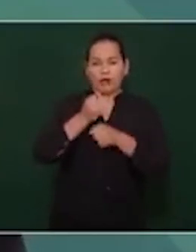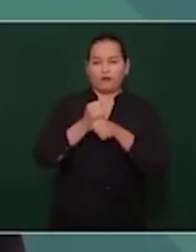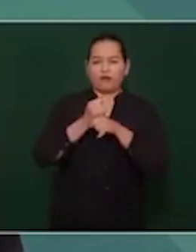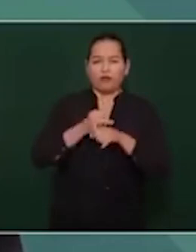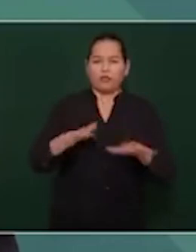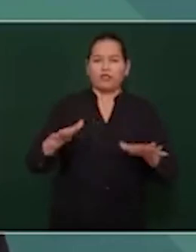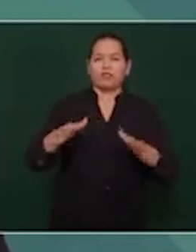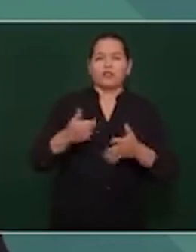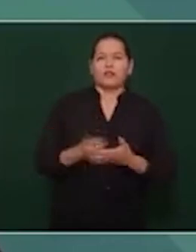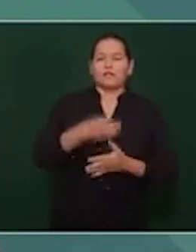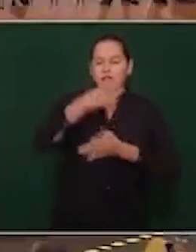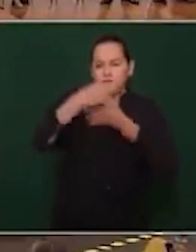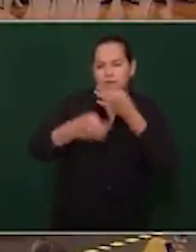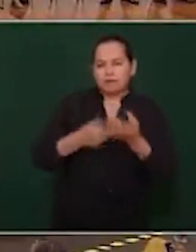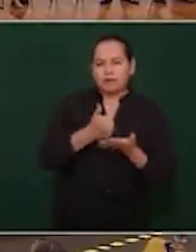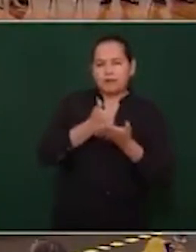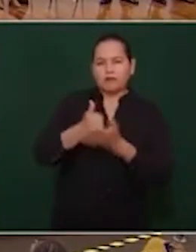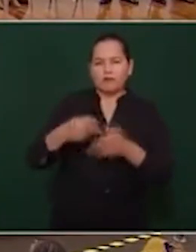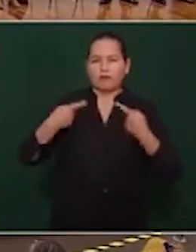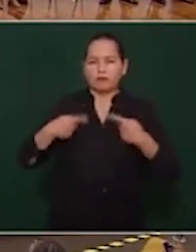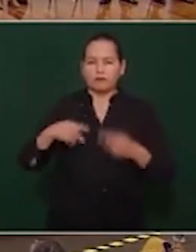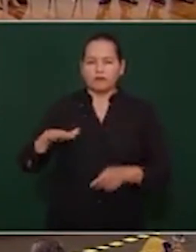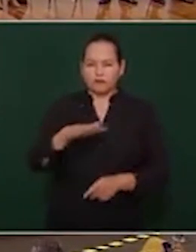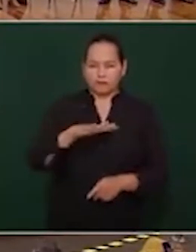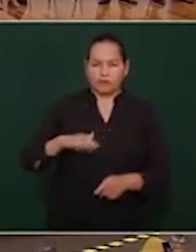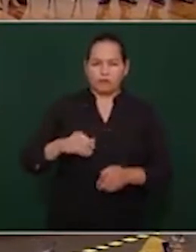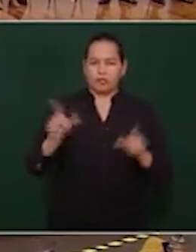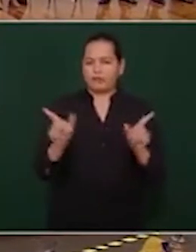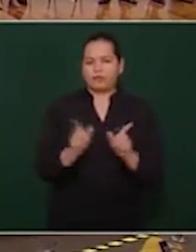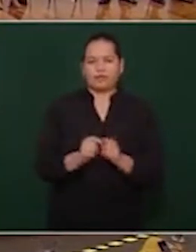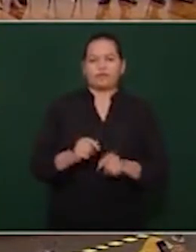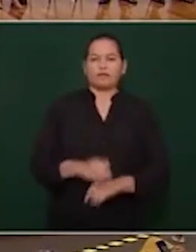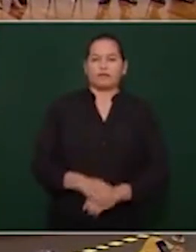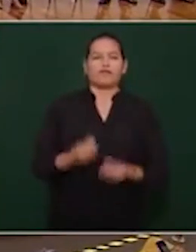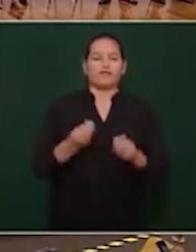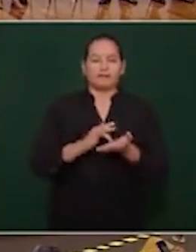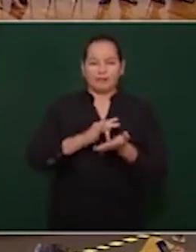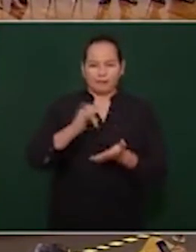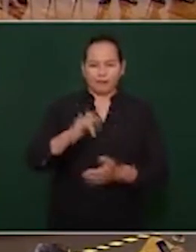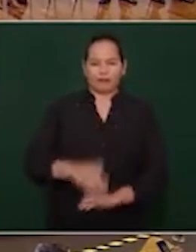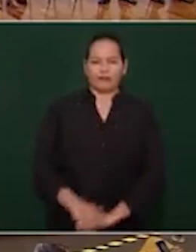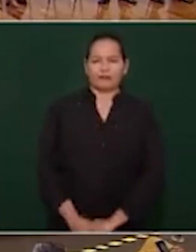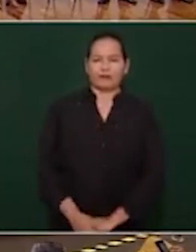en auxilio a la población. Es todo, señor presidente. Muchas gracias.